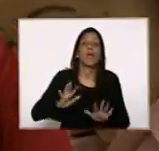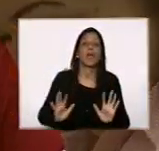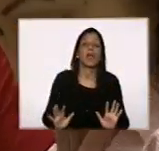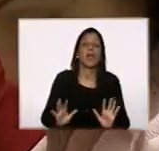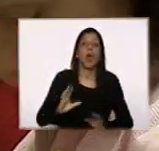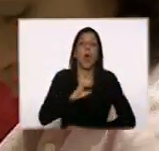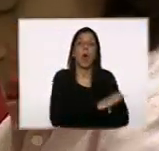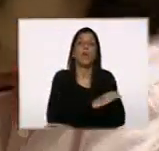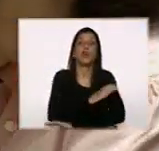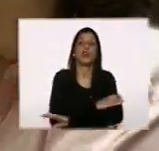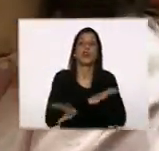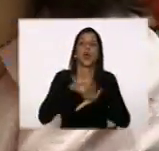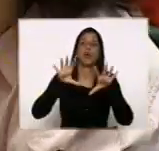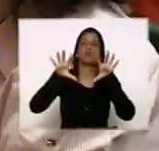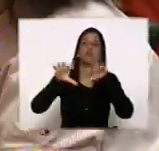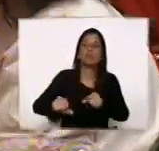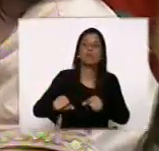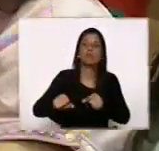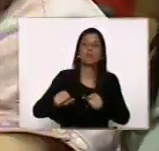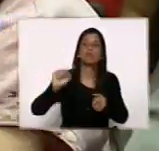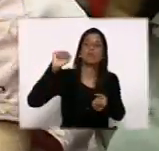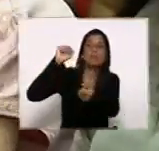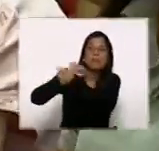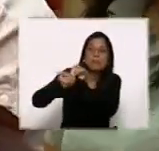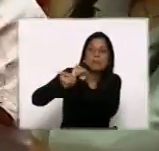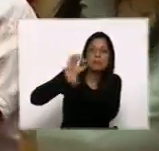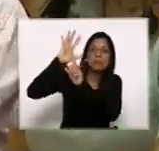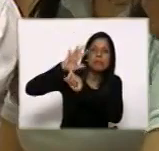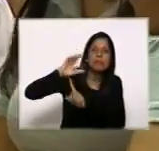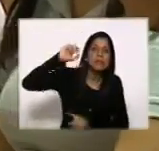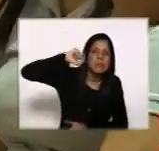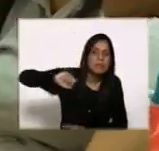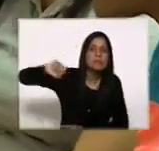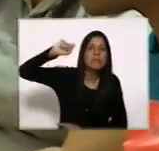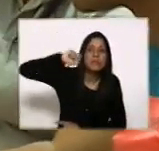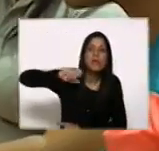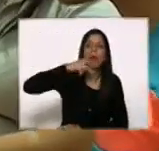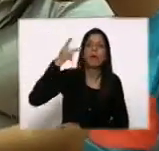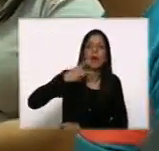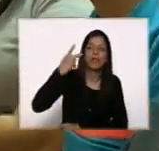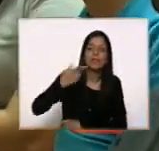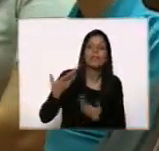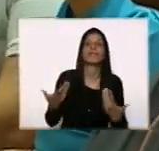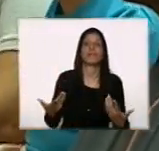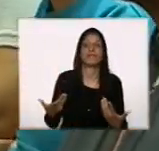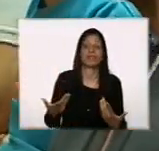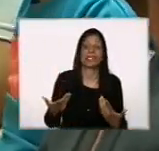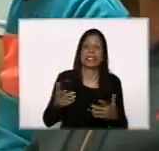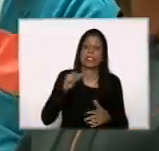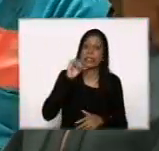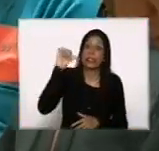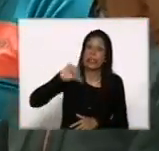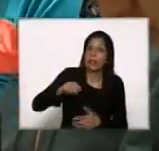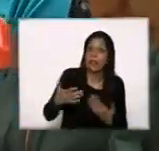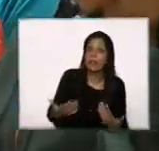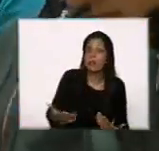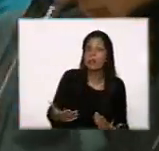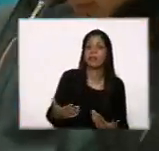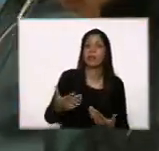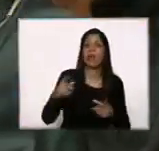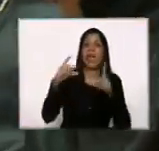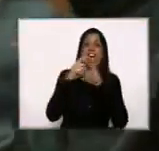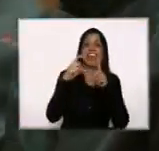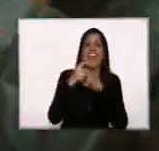modelo de esclavitud política, ideológica, económica, social. Esa indignidad a la que sumió el pacto de